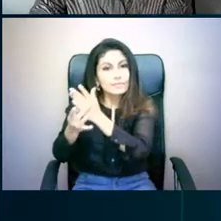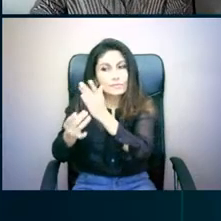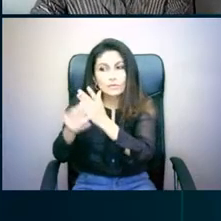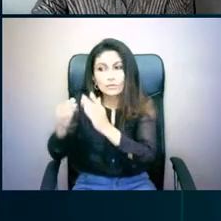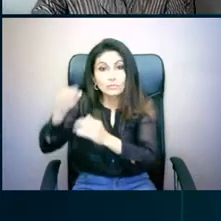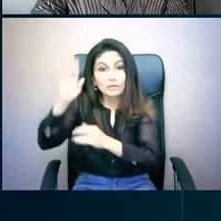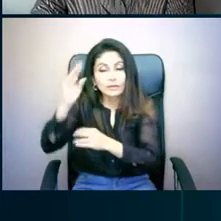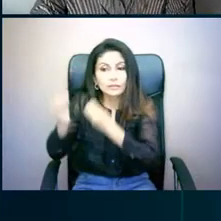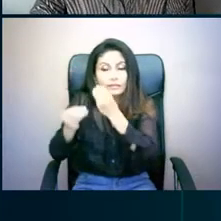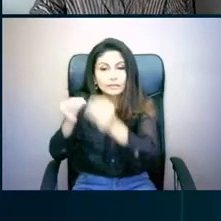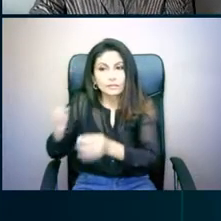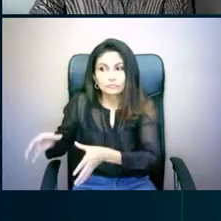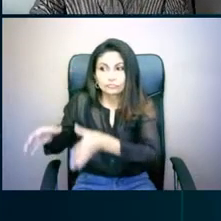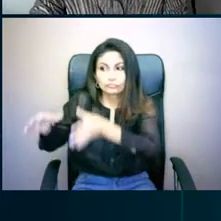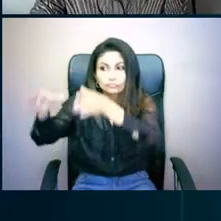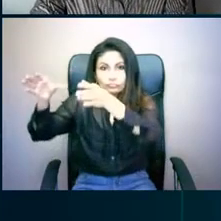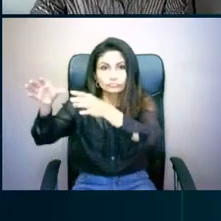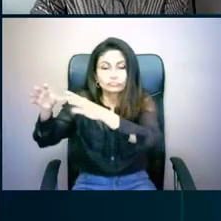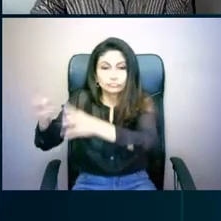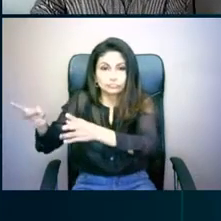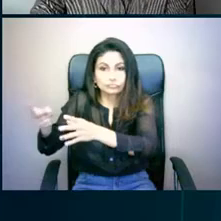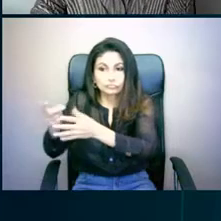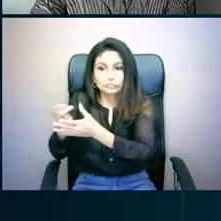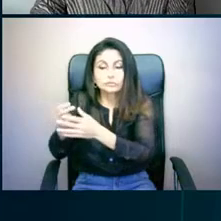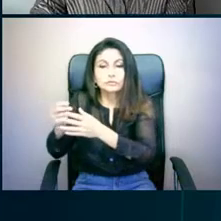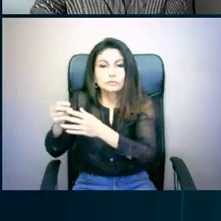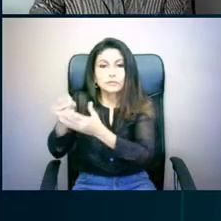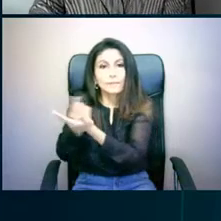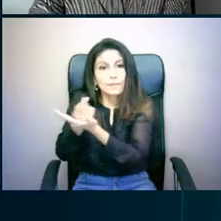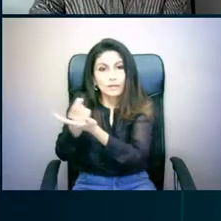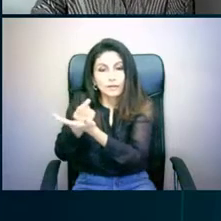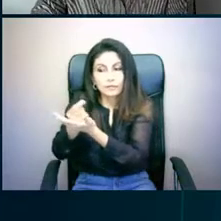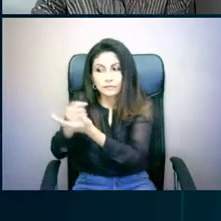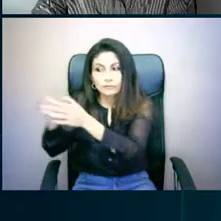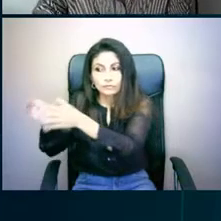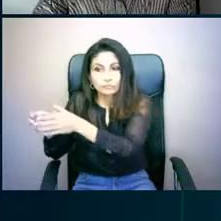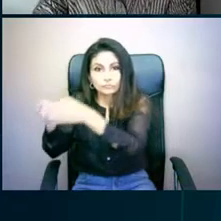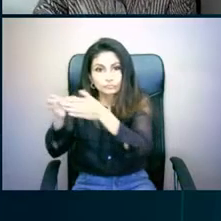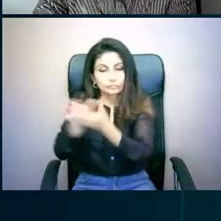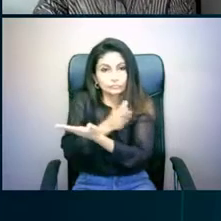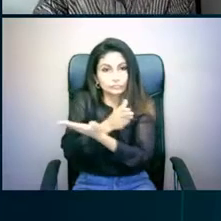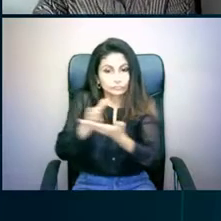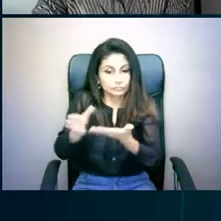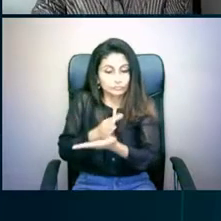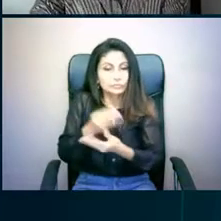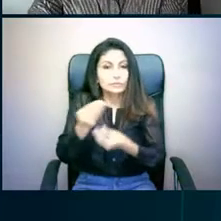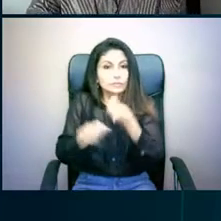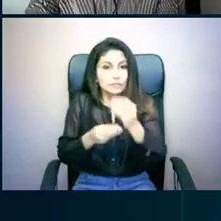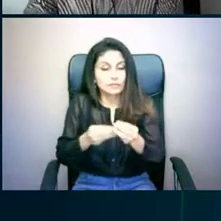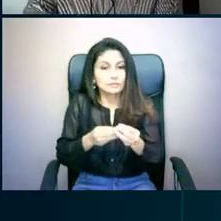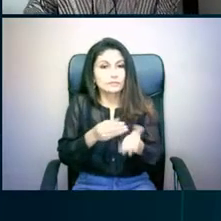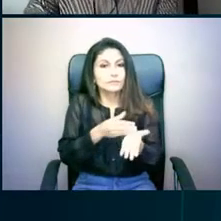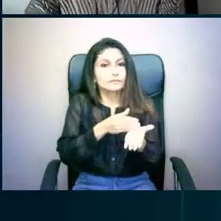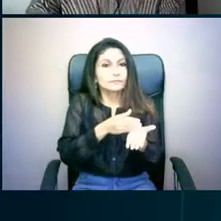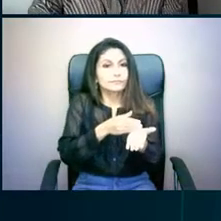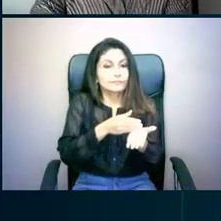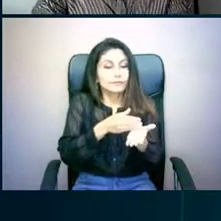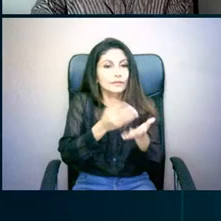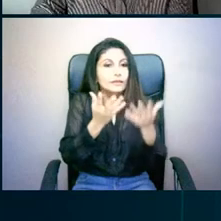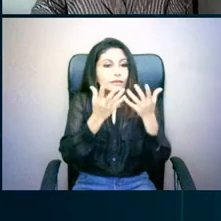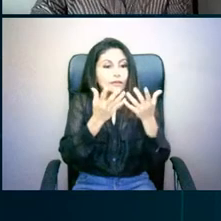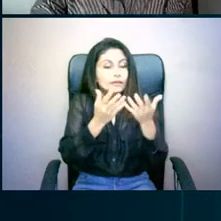se toma del tanque de espesamiento el lodo primario, se procede a una extracción de lípidos, ¿cierto? Y se va a